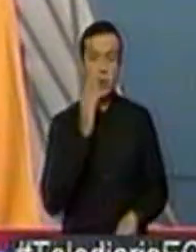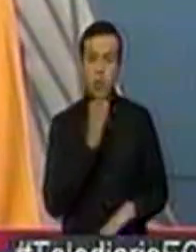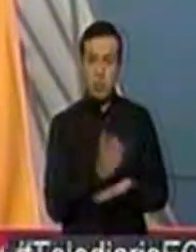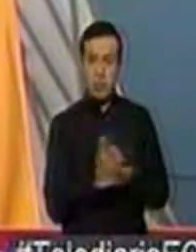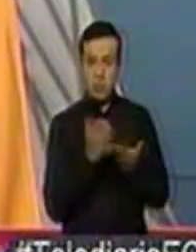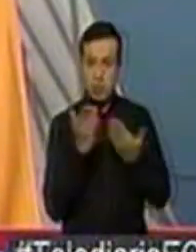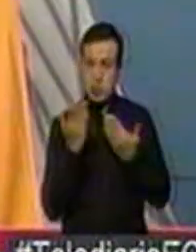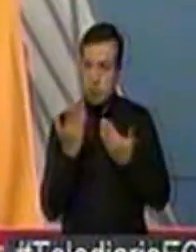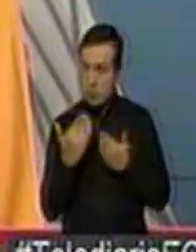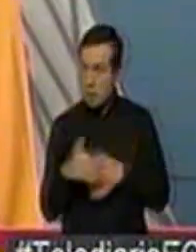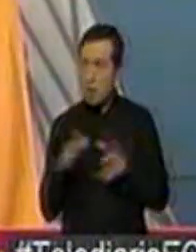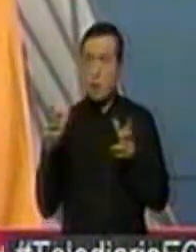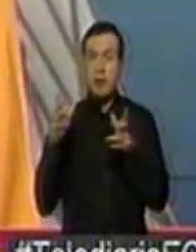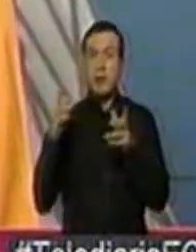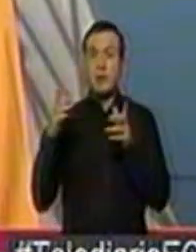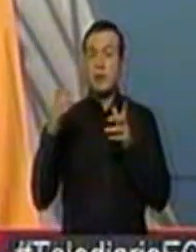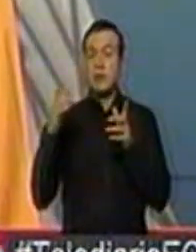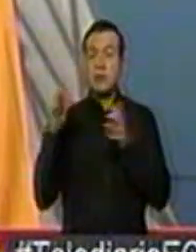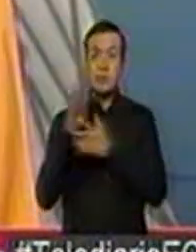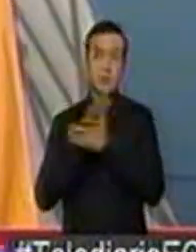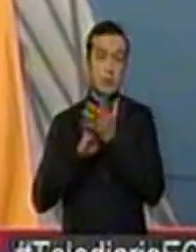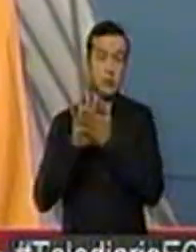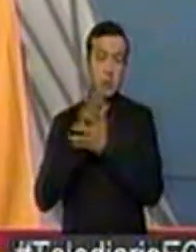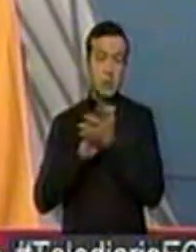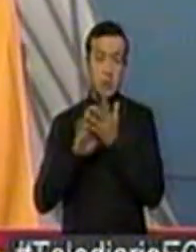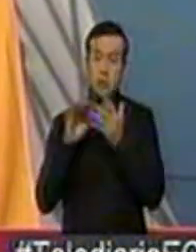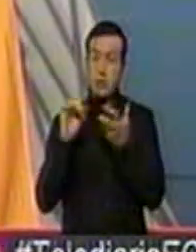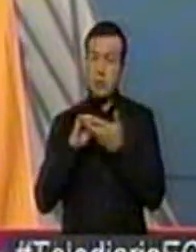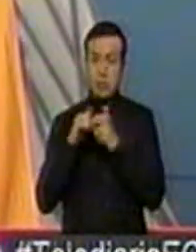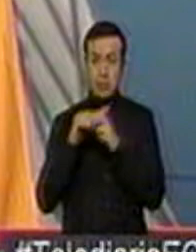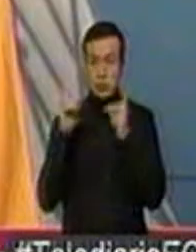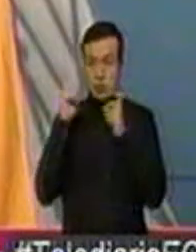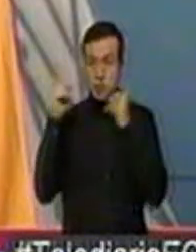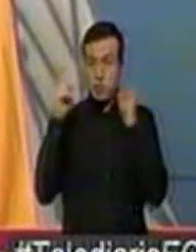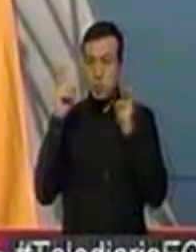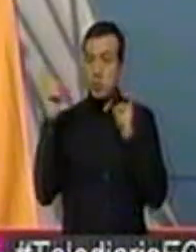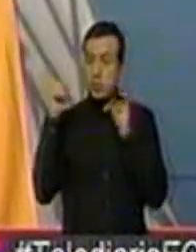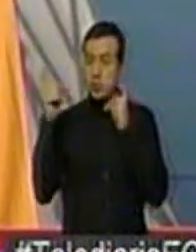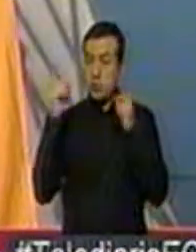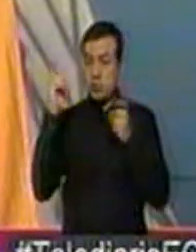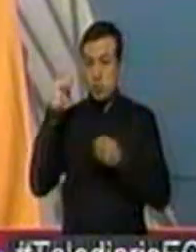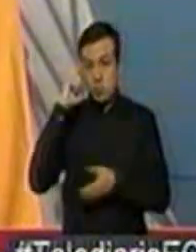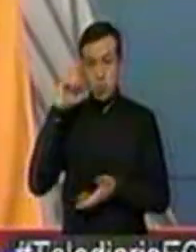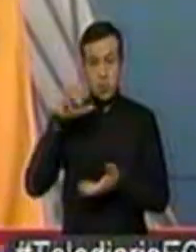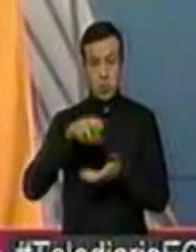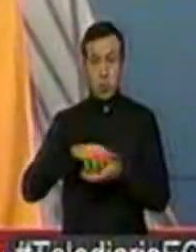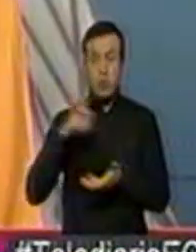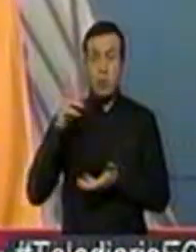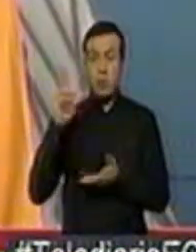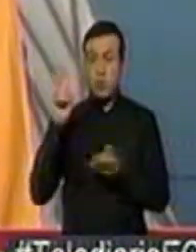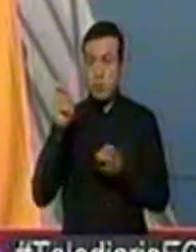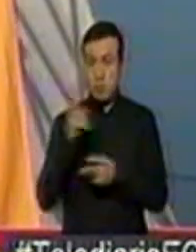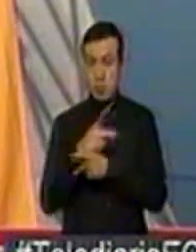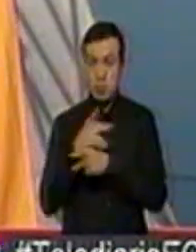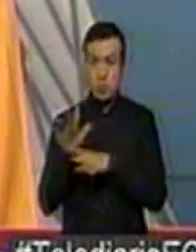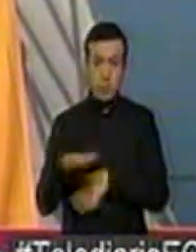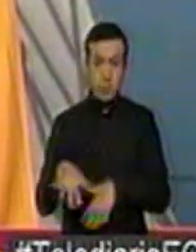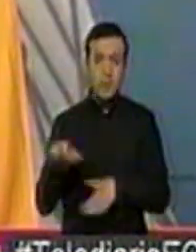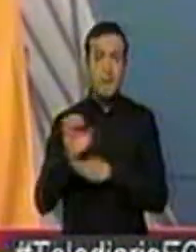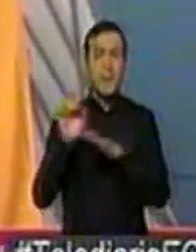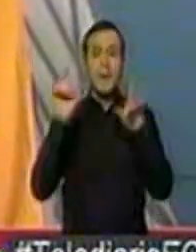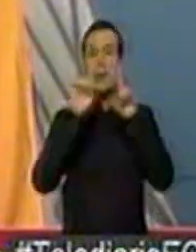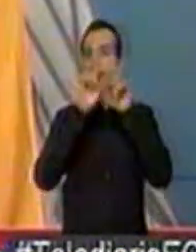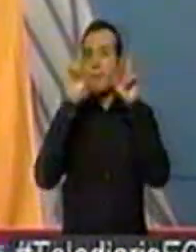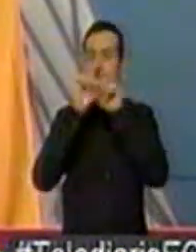una total de regularización de lo que implica el control que tiene que tener el estado sobre el sector productivo del país sobre las empresas